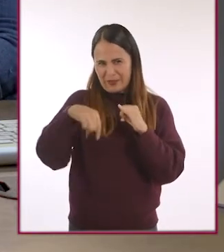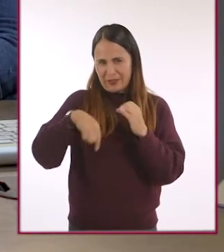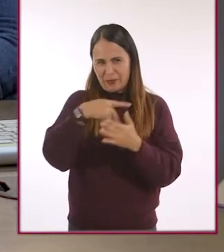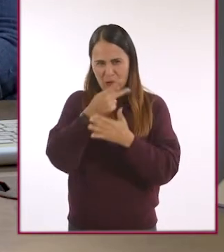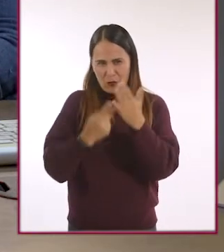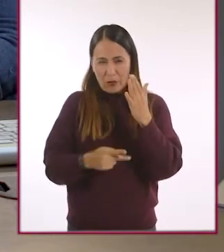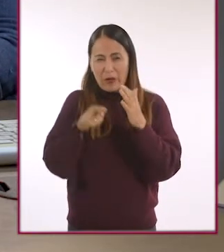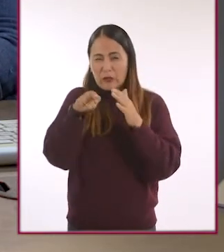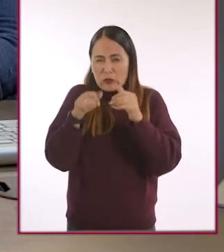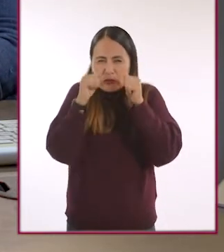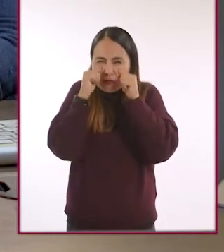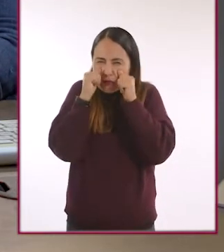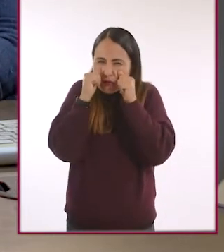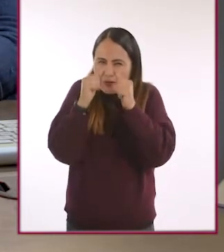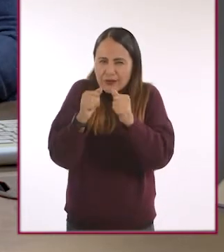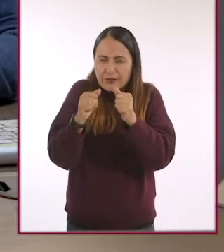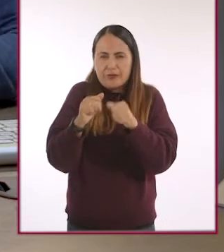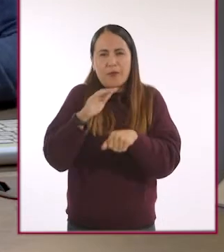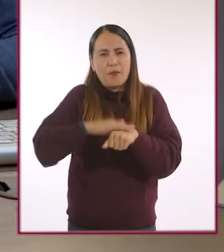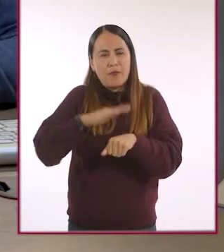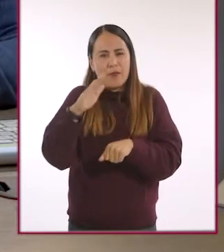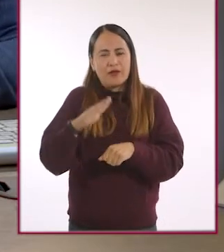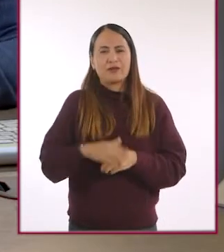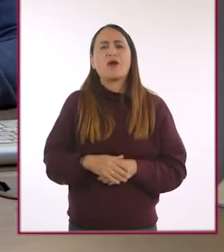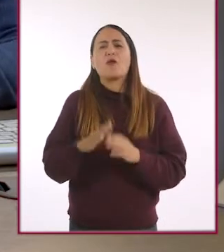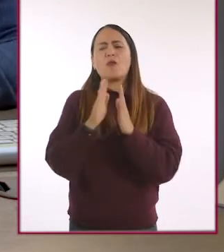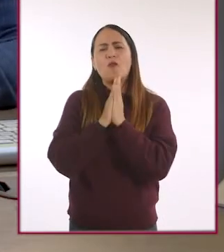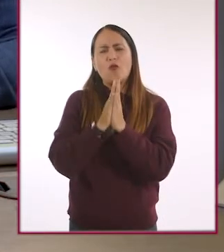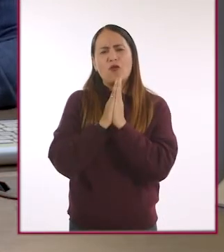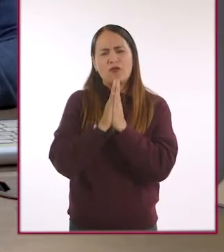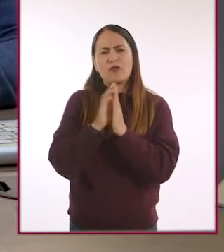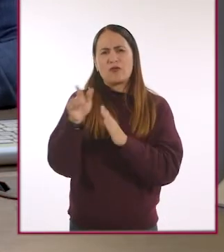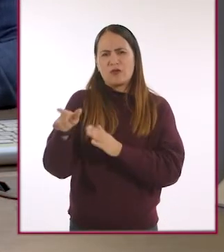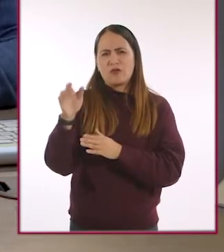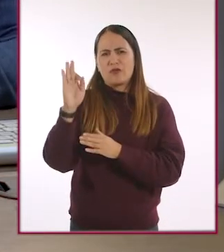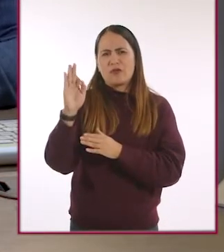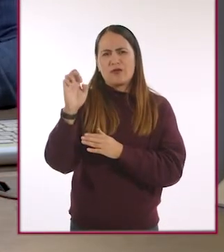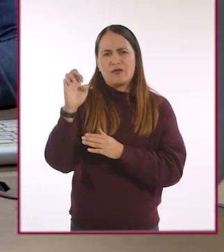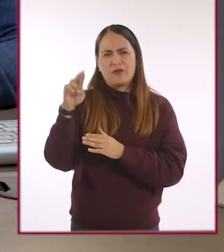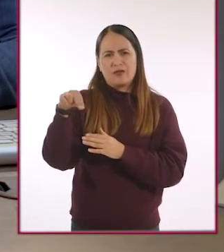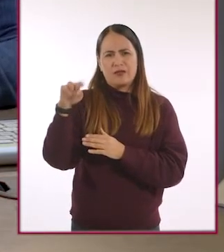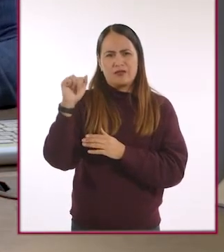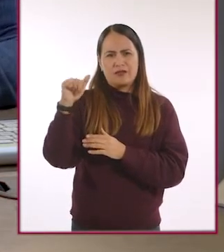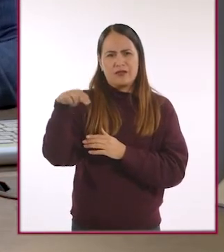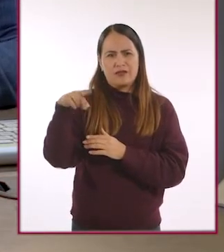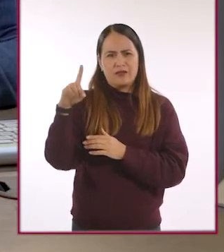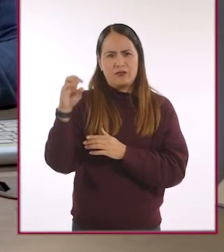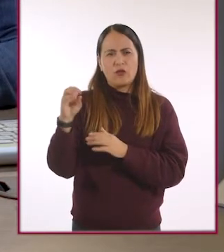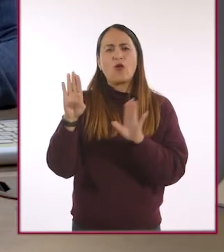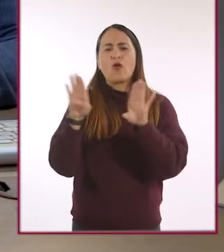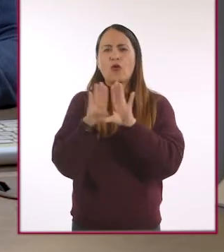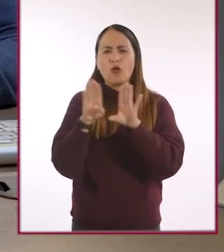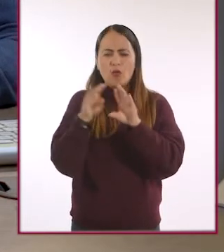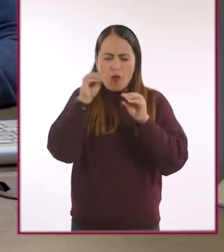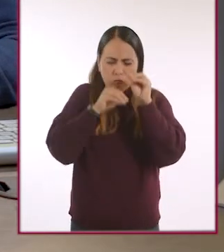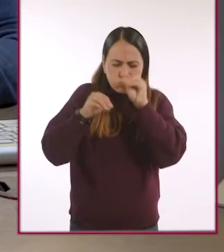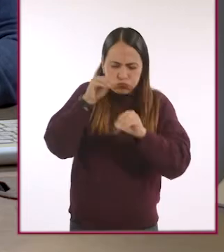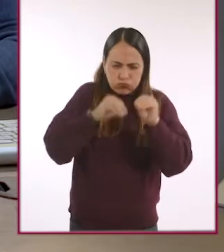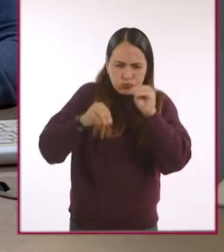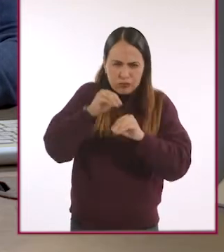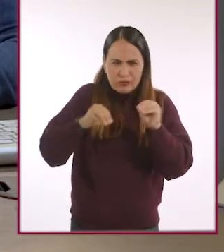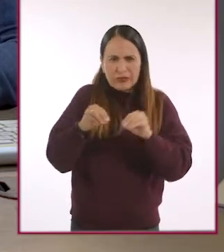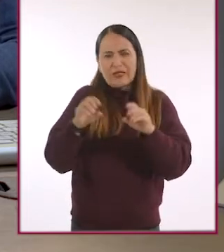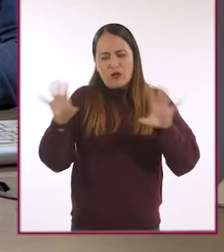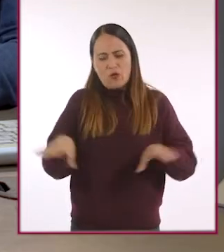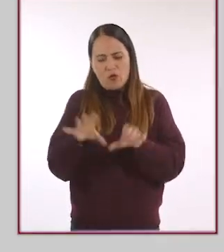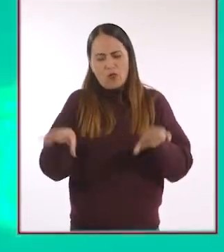pongas la mayor atención posible. Fernando, por favor, compártenos una lección tutorial de cómo es el proceso de retoque Matte Painting. Queremos